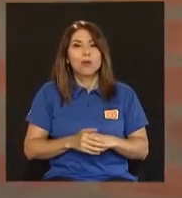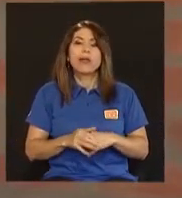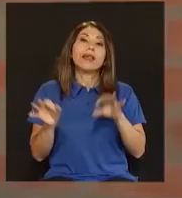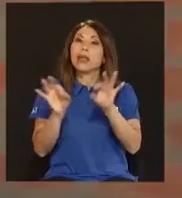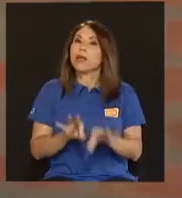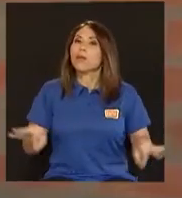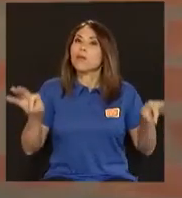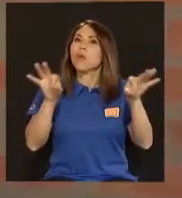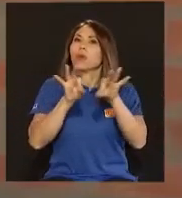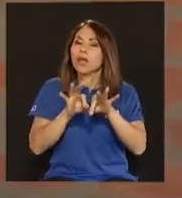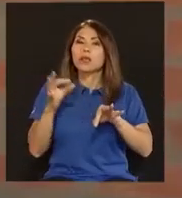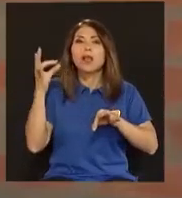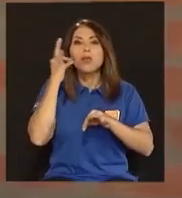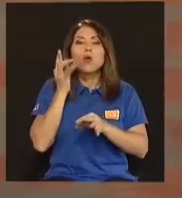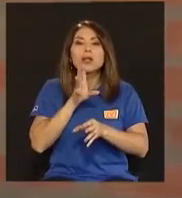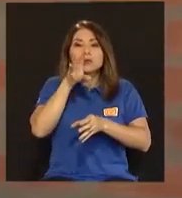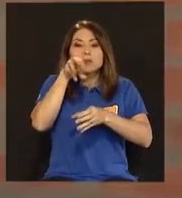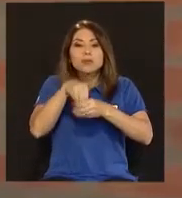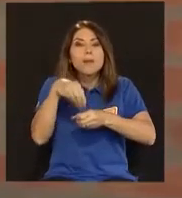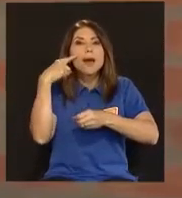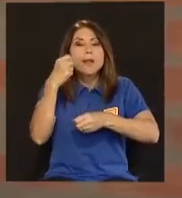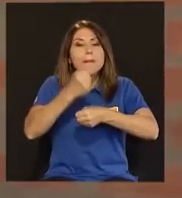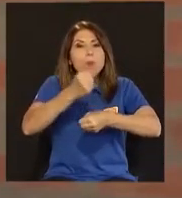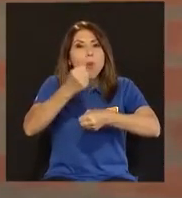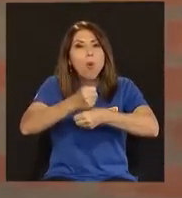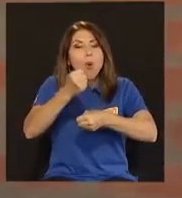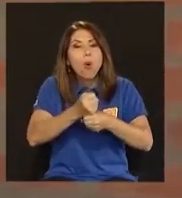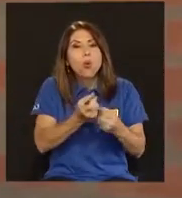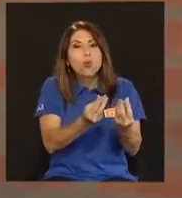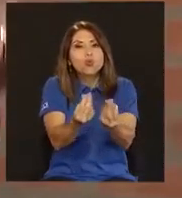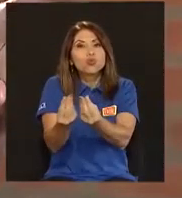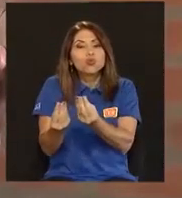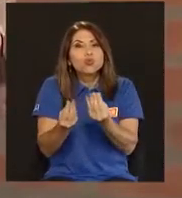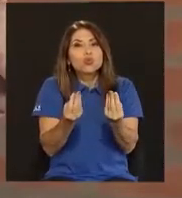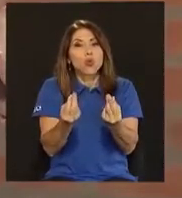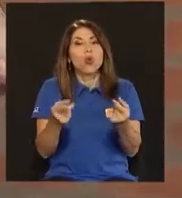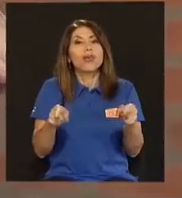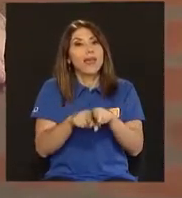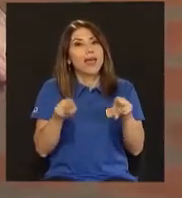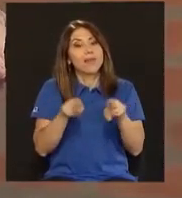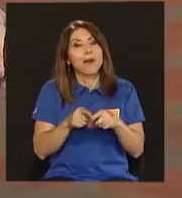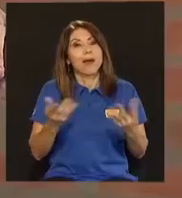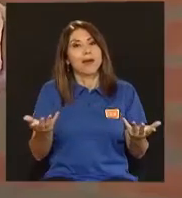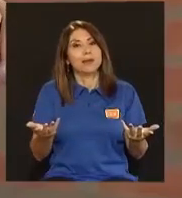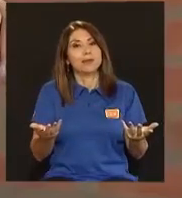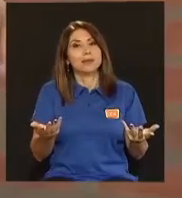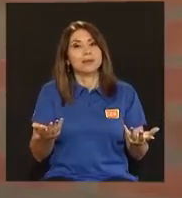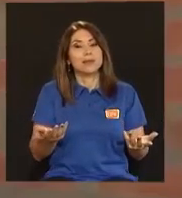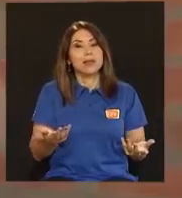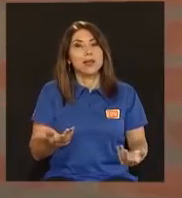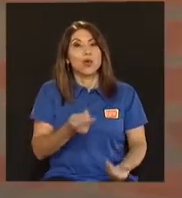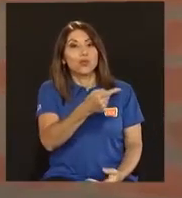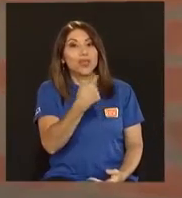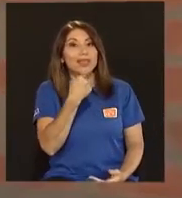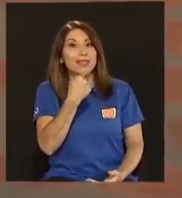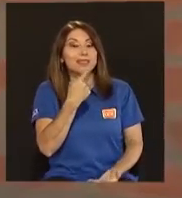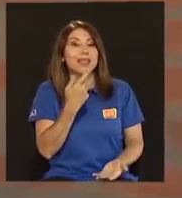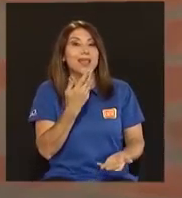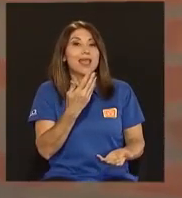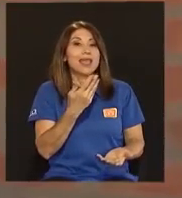en la producción, en la productividad, y además dicen cosas que ustedes les... Dice que pagan mejor que los